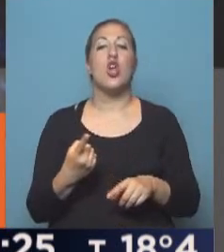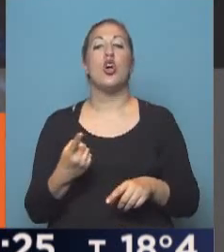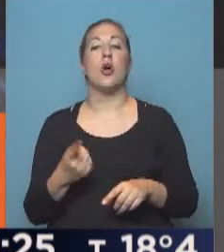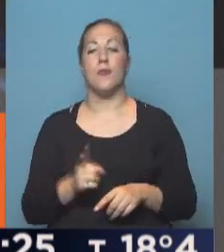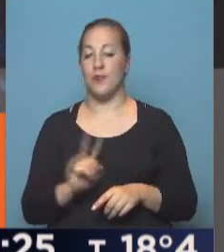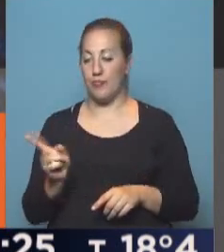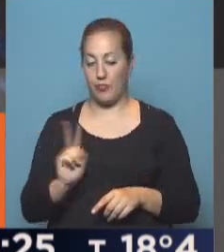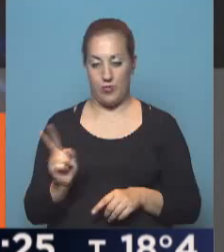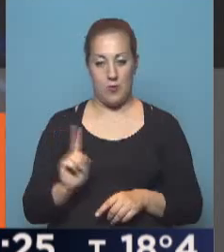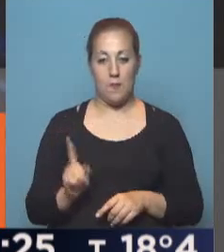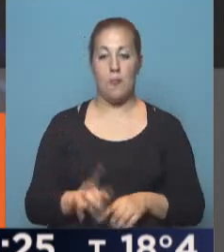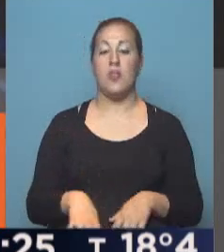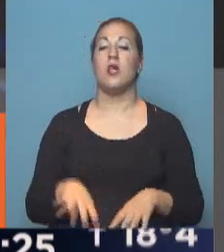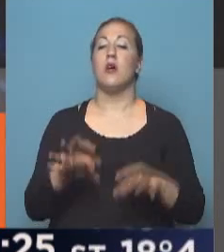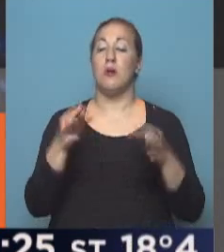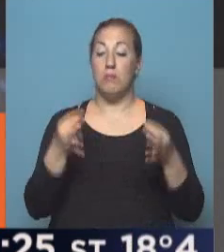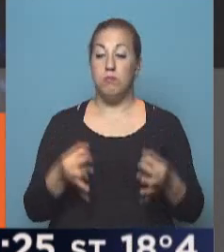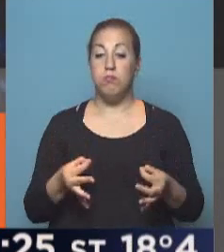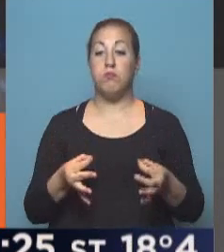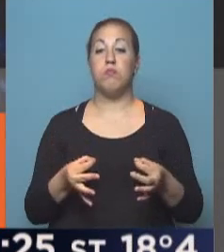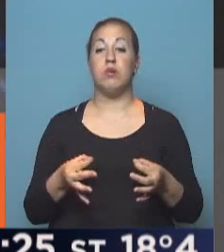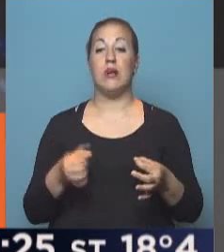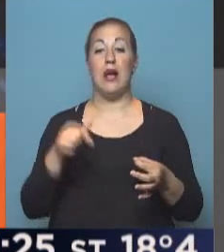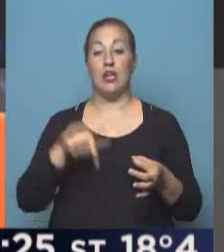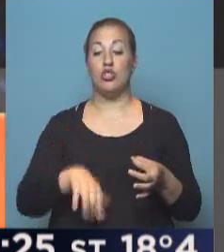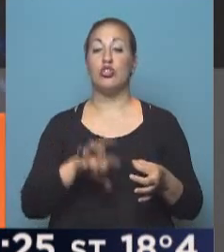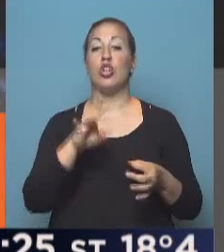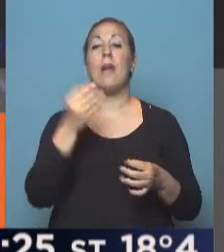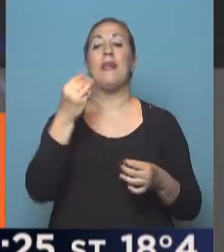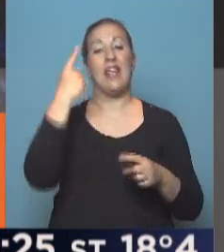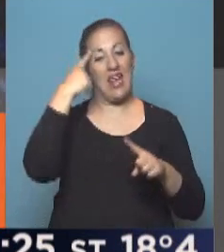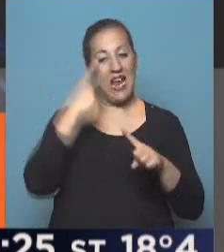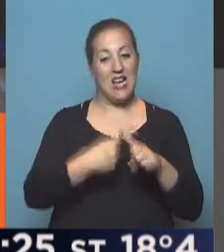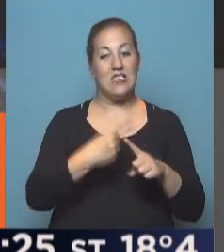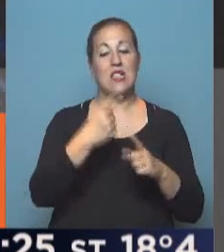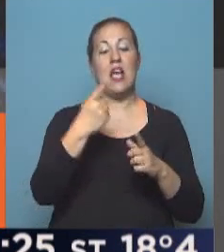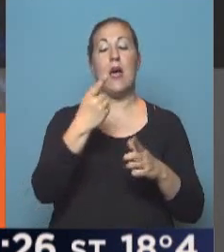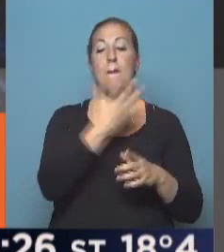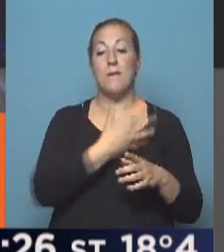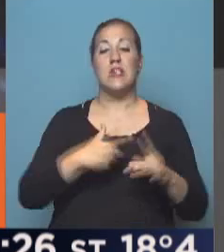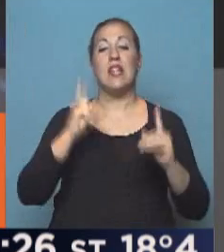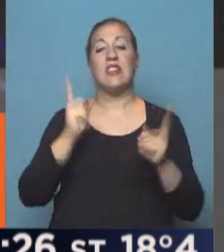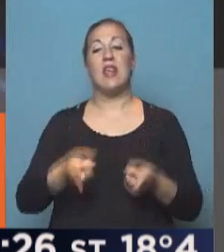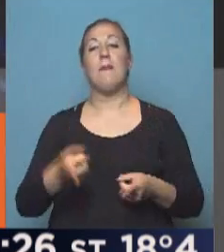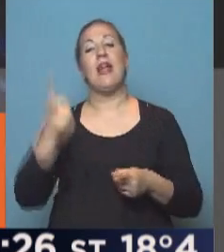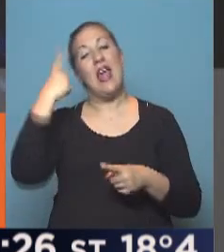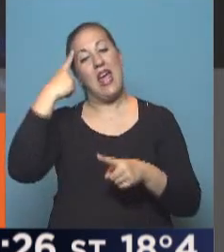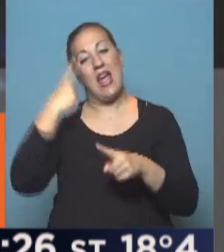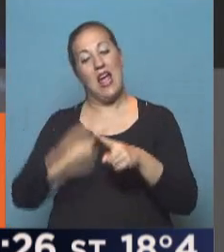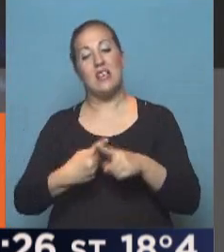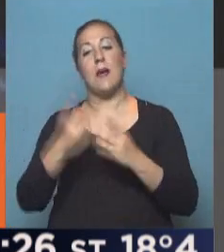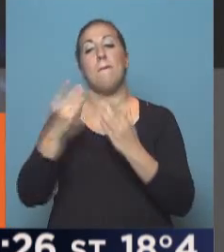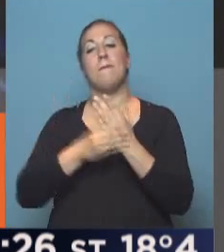este régimen comprende básicamente a los expresidentes y a los ex ministros de la corte suprema